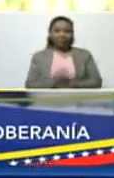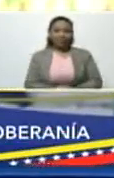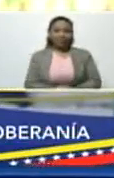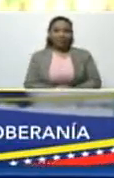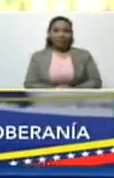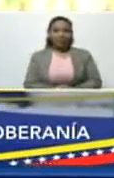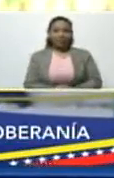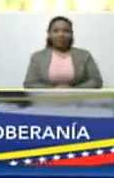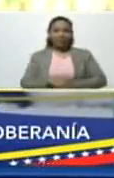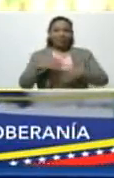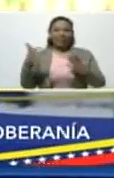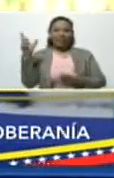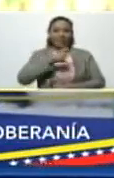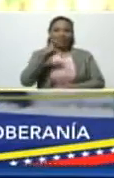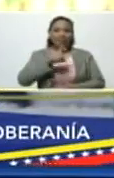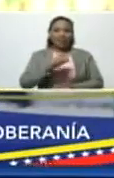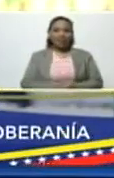¿Qué necesitas?